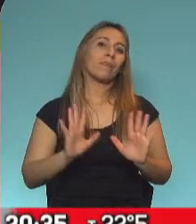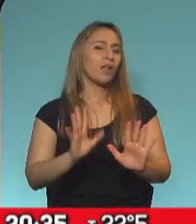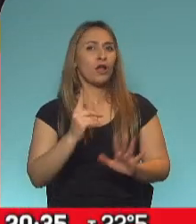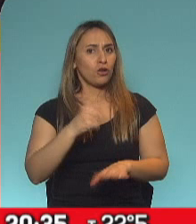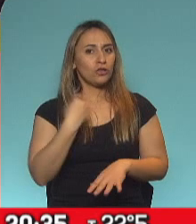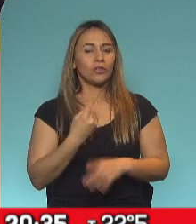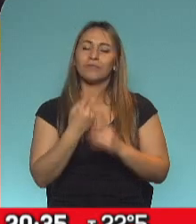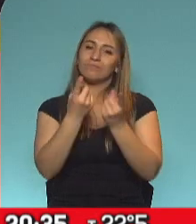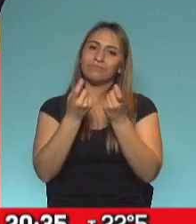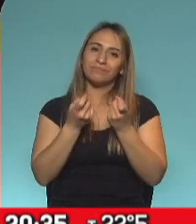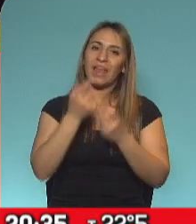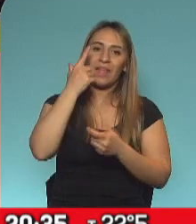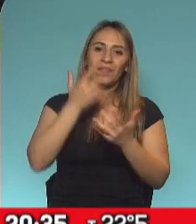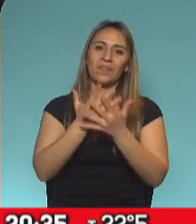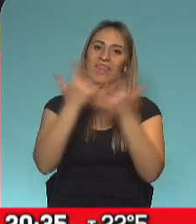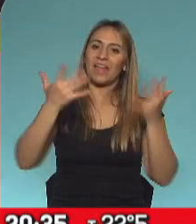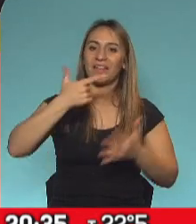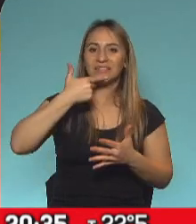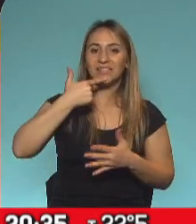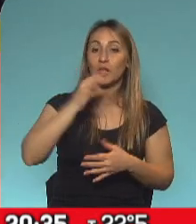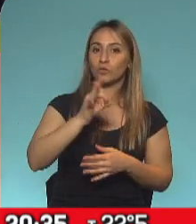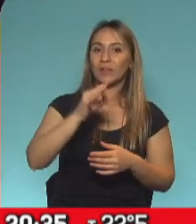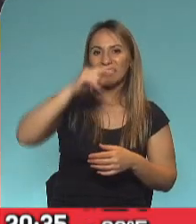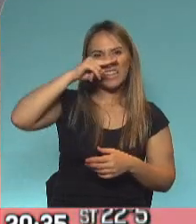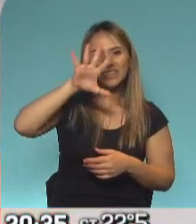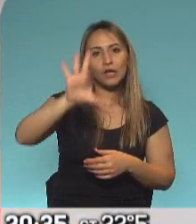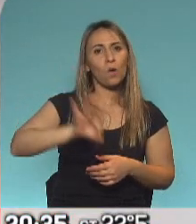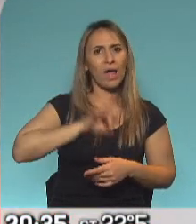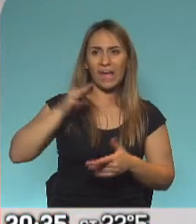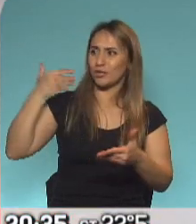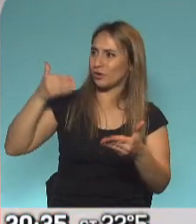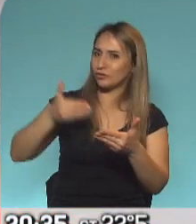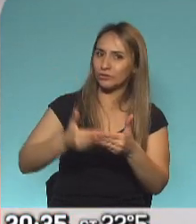Necesitábamos un 17 de octubre, los 75 años del 17 de octubre,